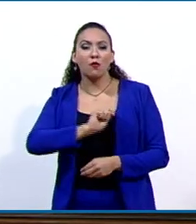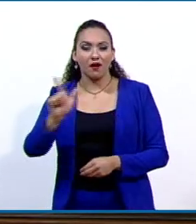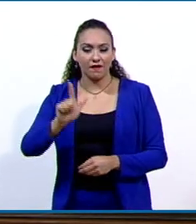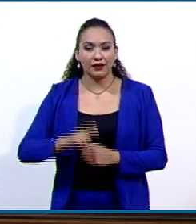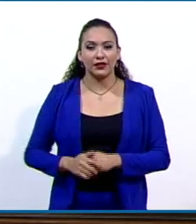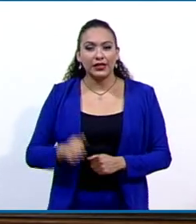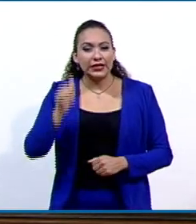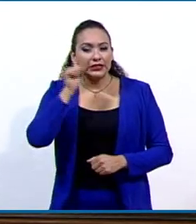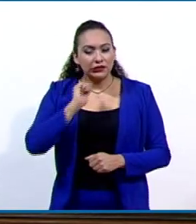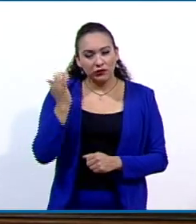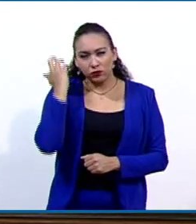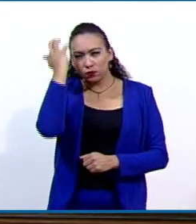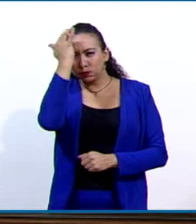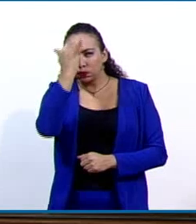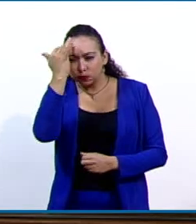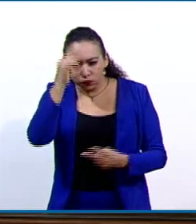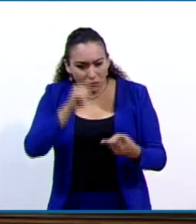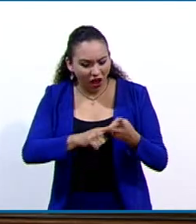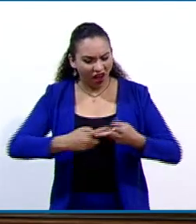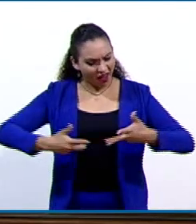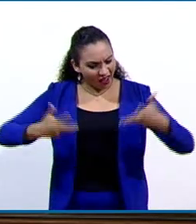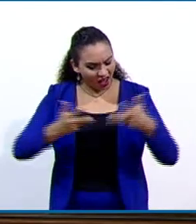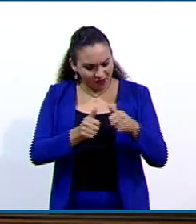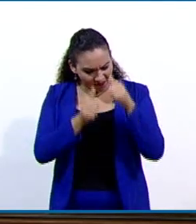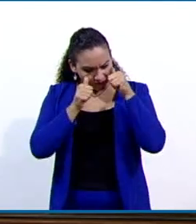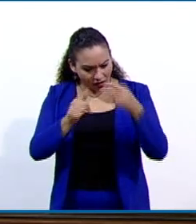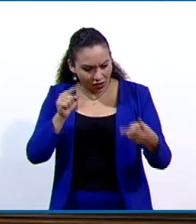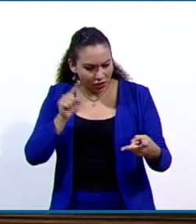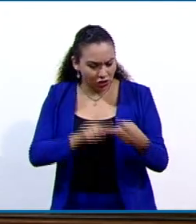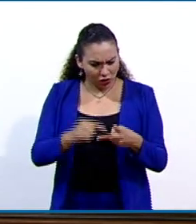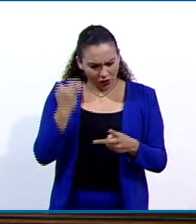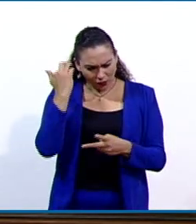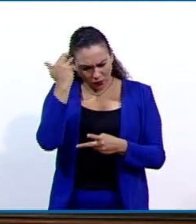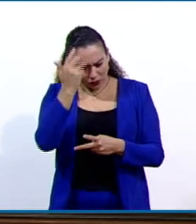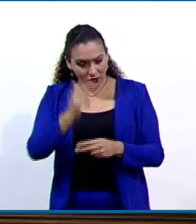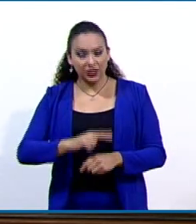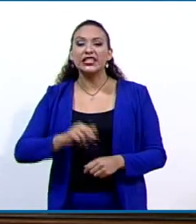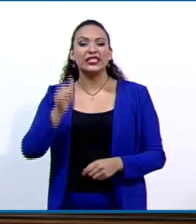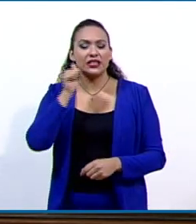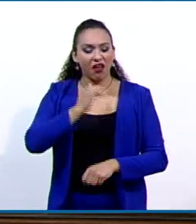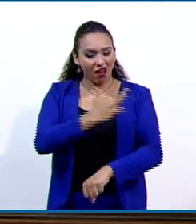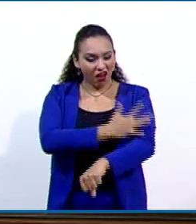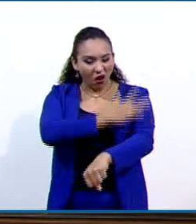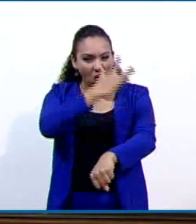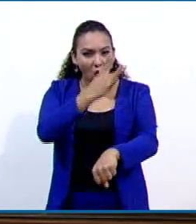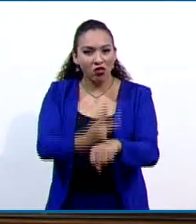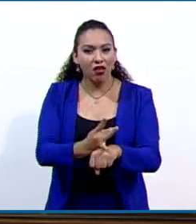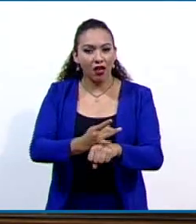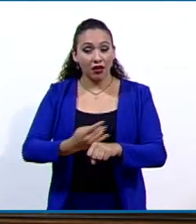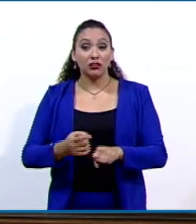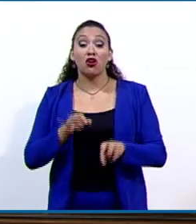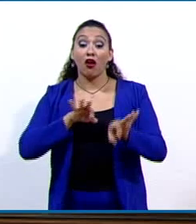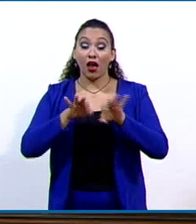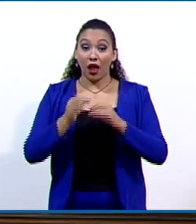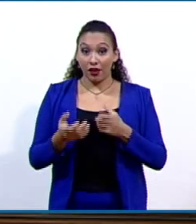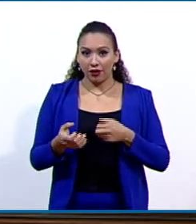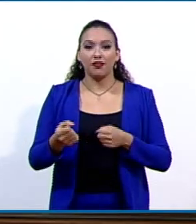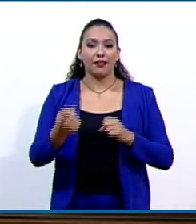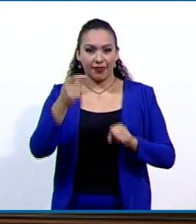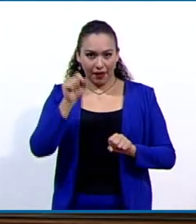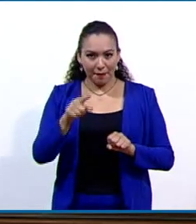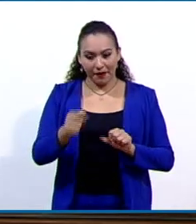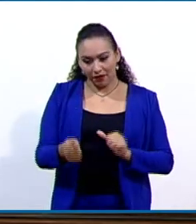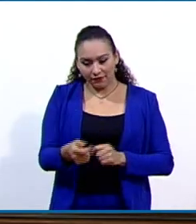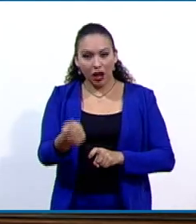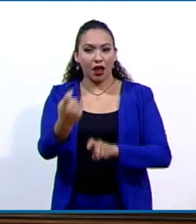reflexión, acción, autocrítica, honradez, empatía. Así, con